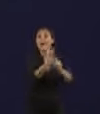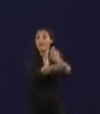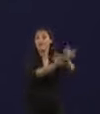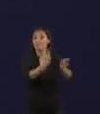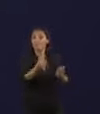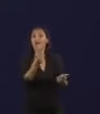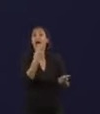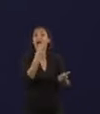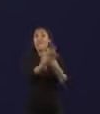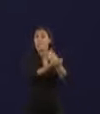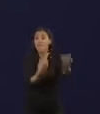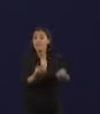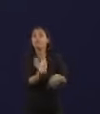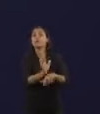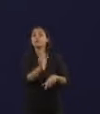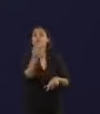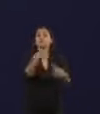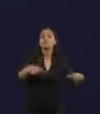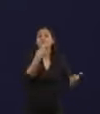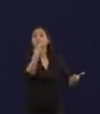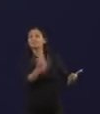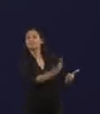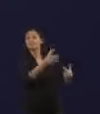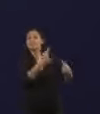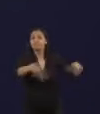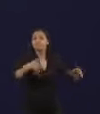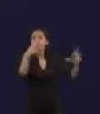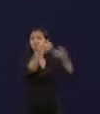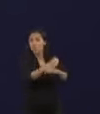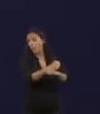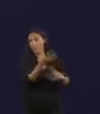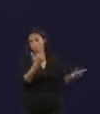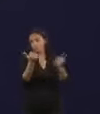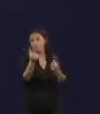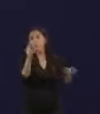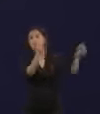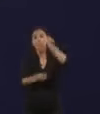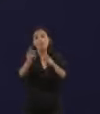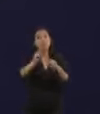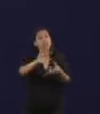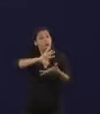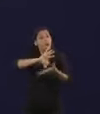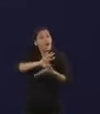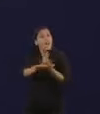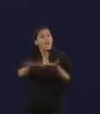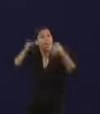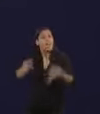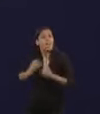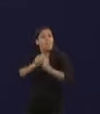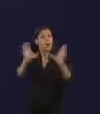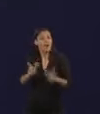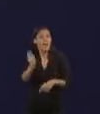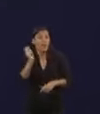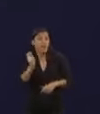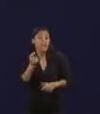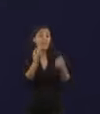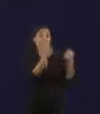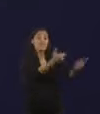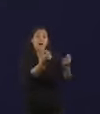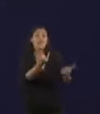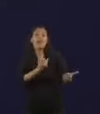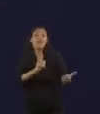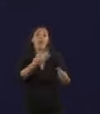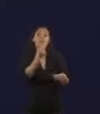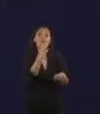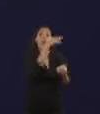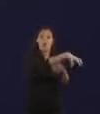no solo en el propio reparto de alimentos sino también en en comedores inexistentes o en comedores que mostraban